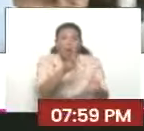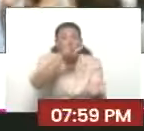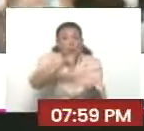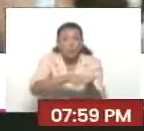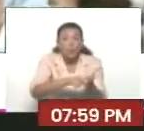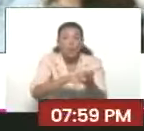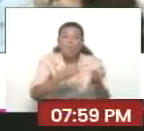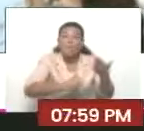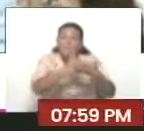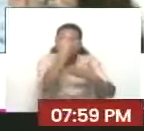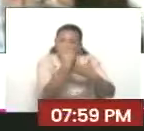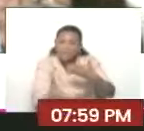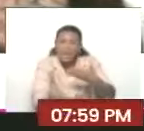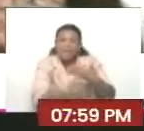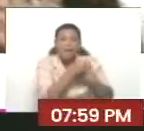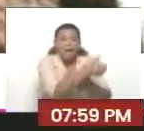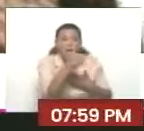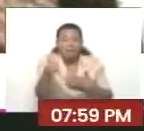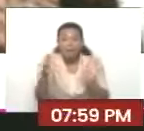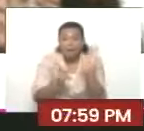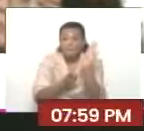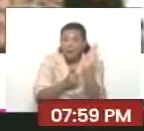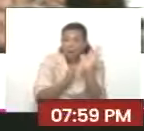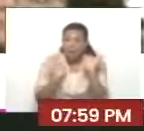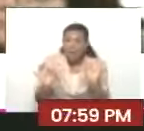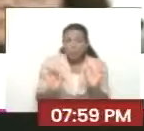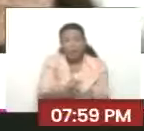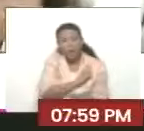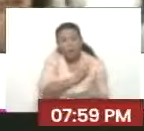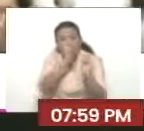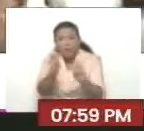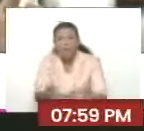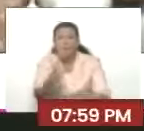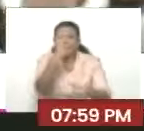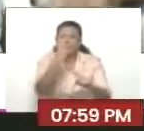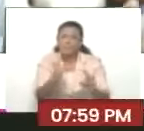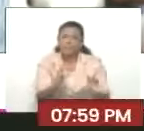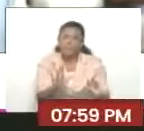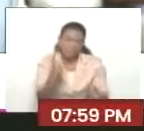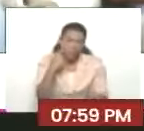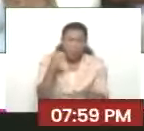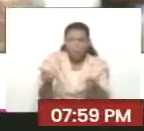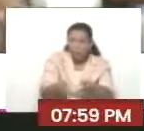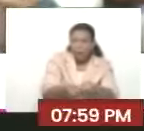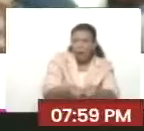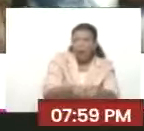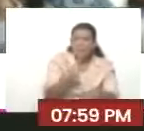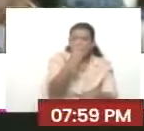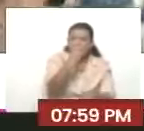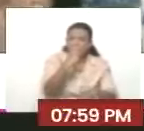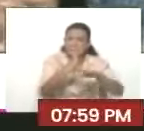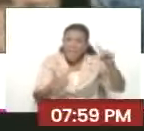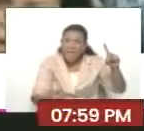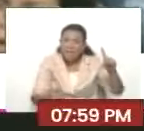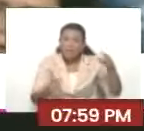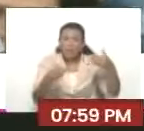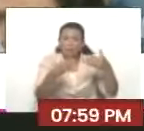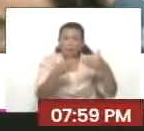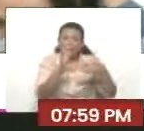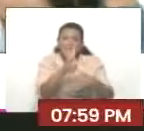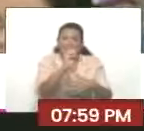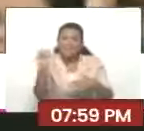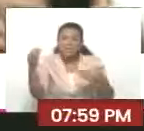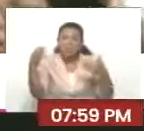aprobaron un proyecto por cada parroquia y se asignó su equivalente de $500,000